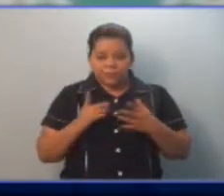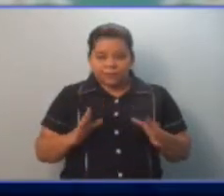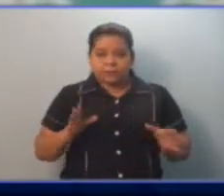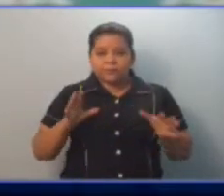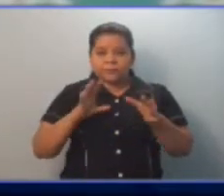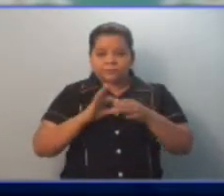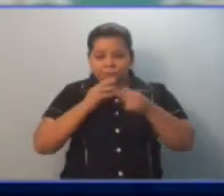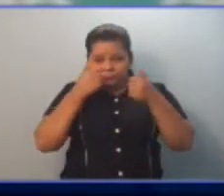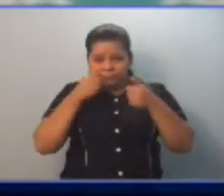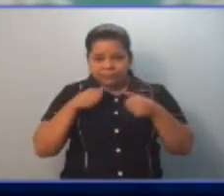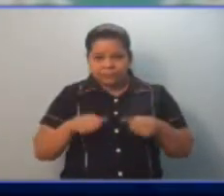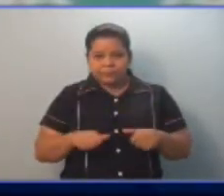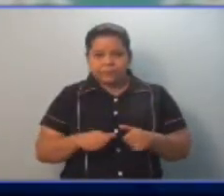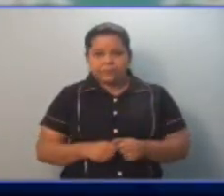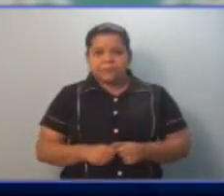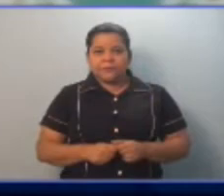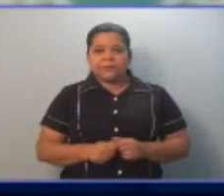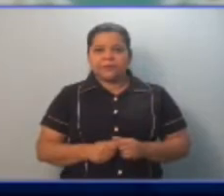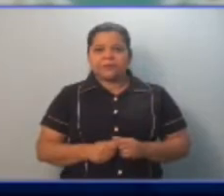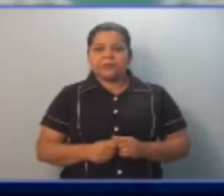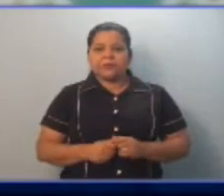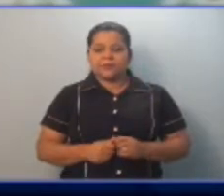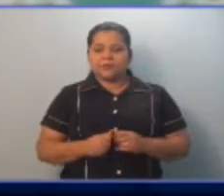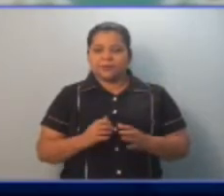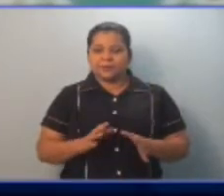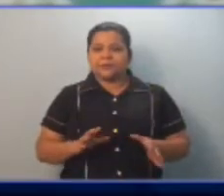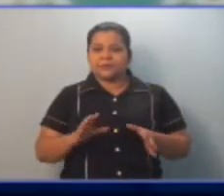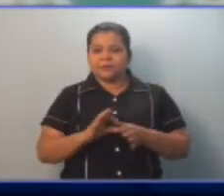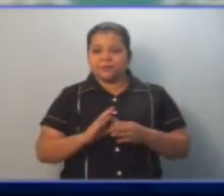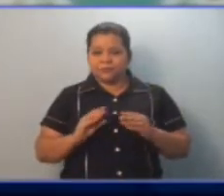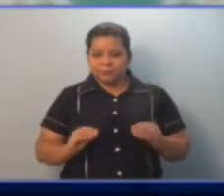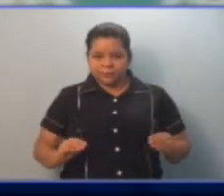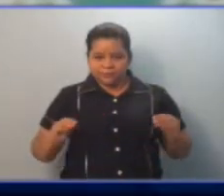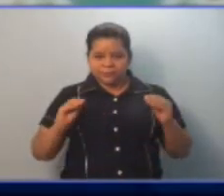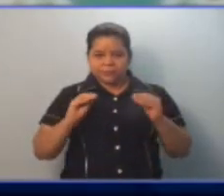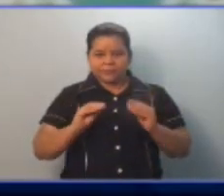inevitablemente religiosos, morales, filosóficos,